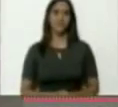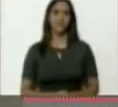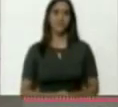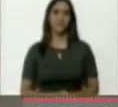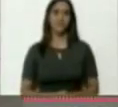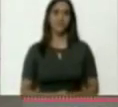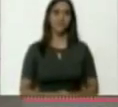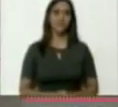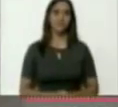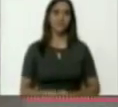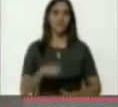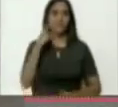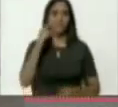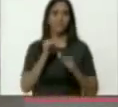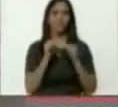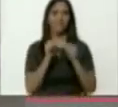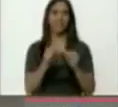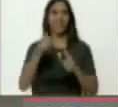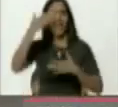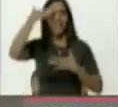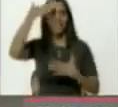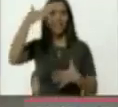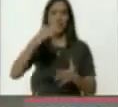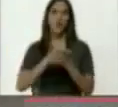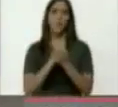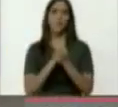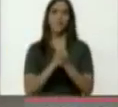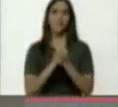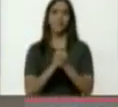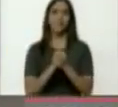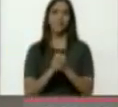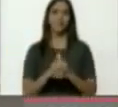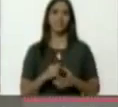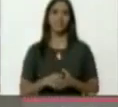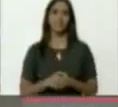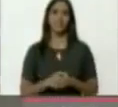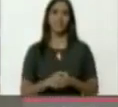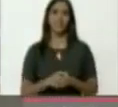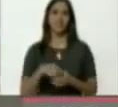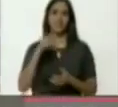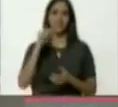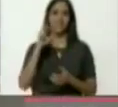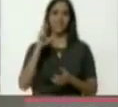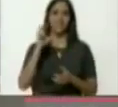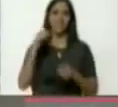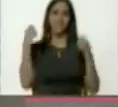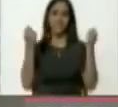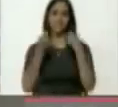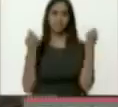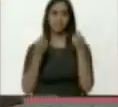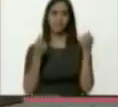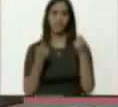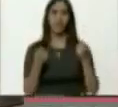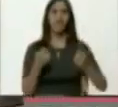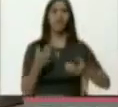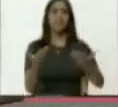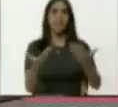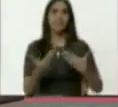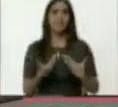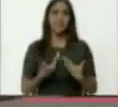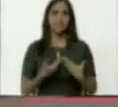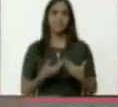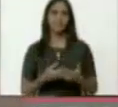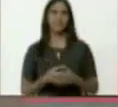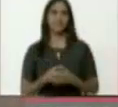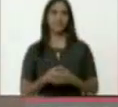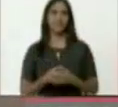Mira, antes de seguir, quiero mandarle un saludo a los compañeros de Teretere, periódico, porque nos hicieron llegar este